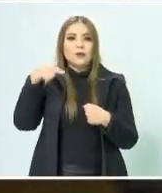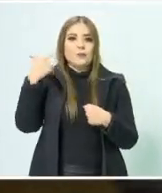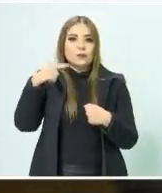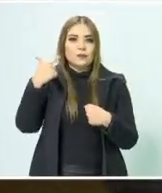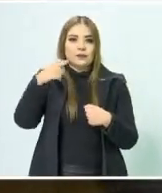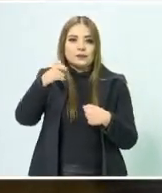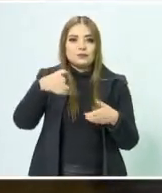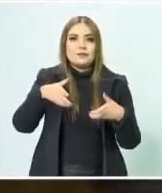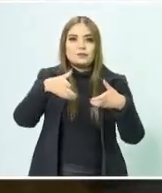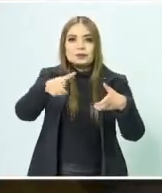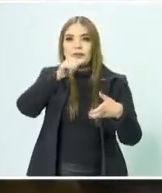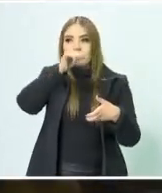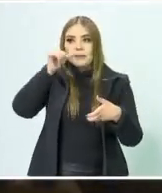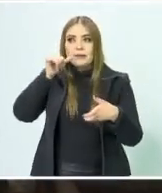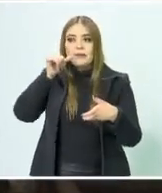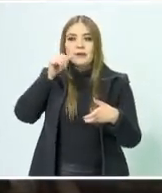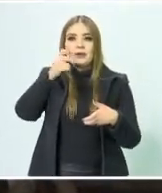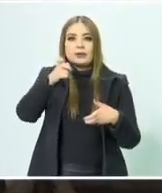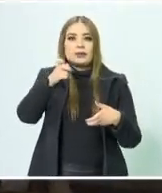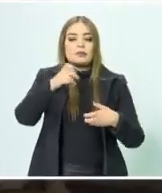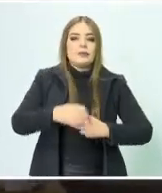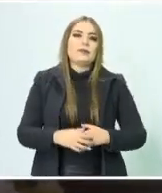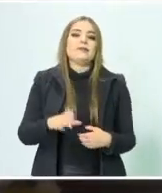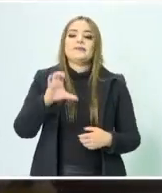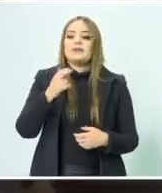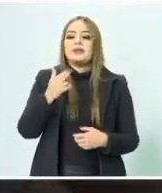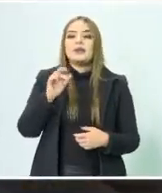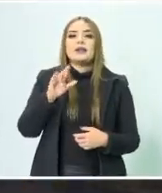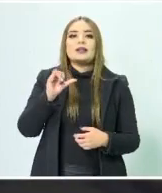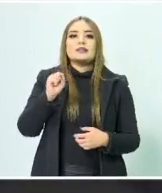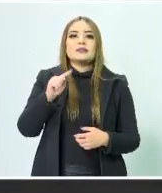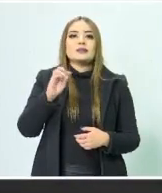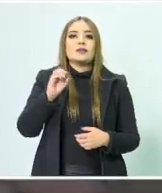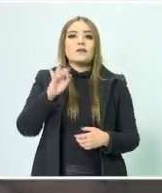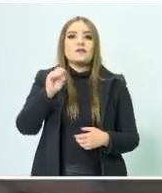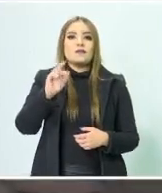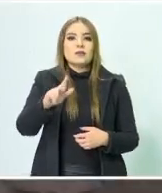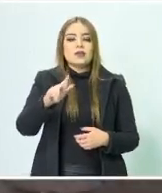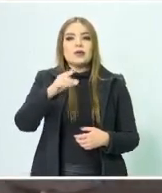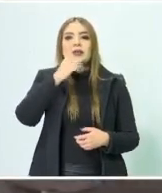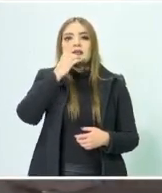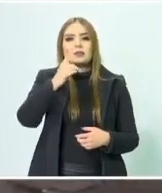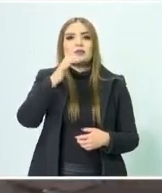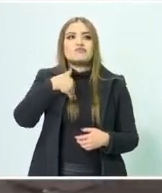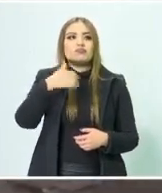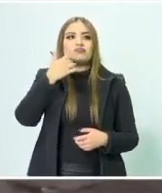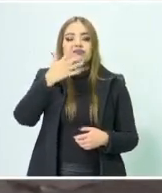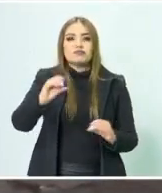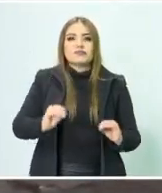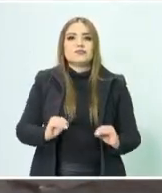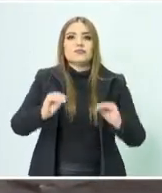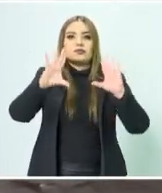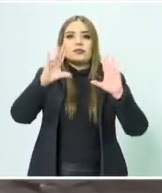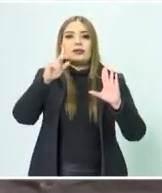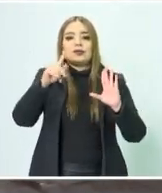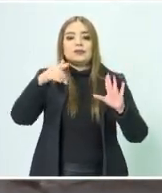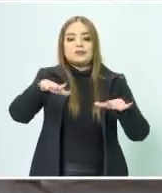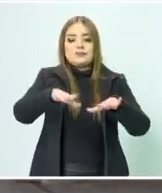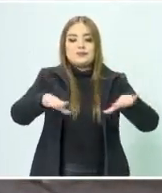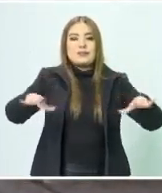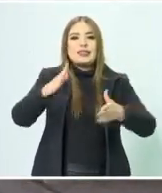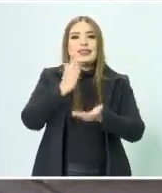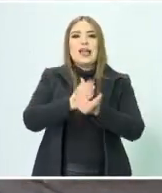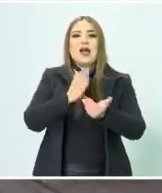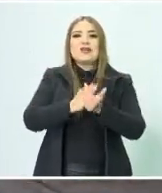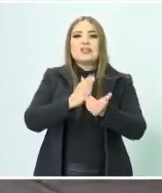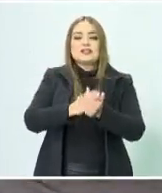y avenida Juárez. Ahí Christopher Muñoz, de 18 años de edad, se disponía a encender las parrillas de un puesto de tacos.